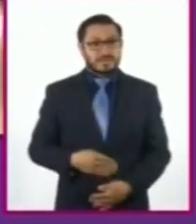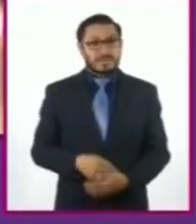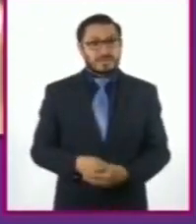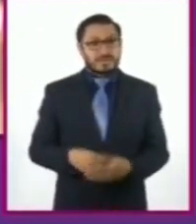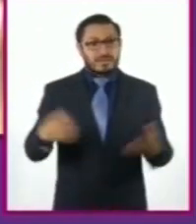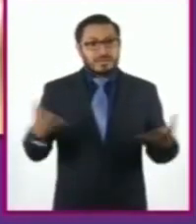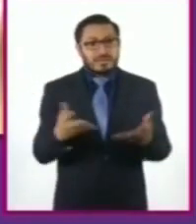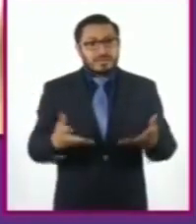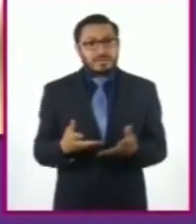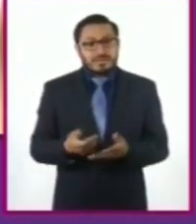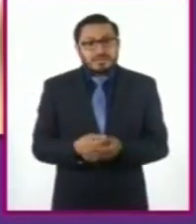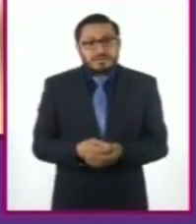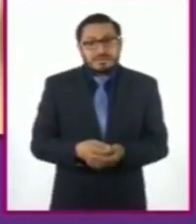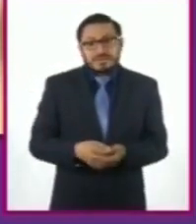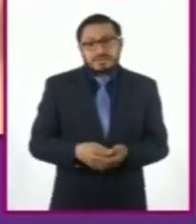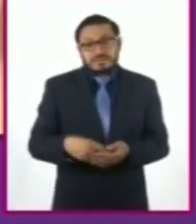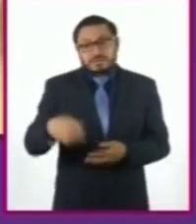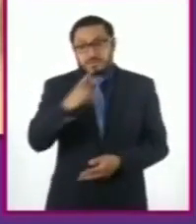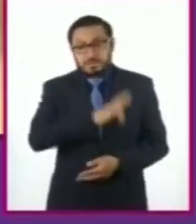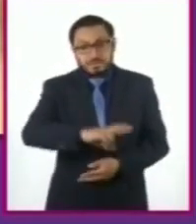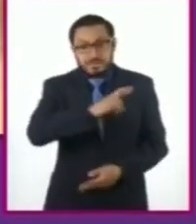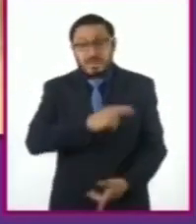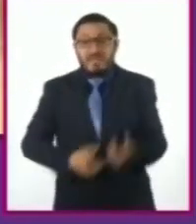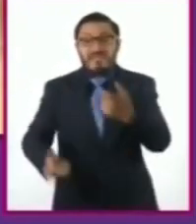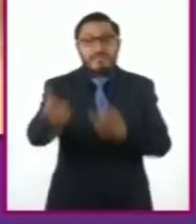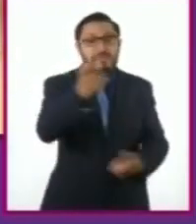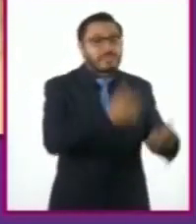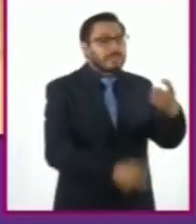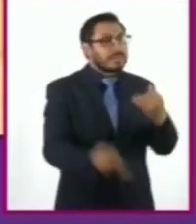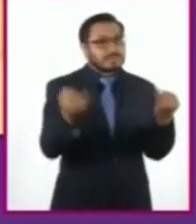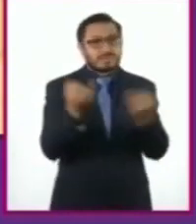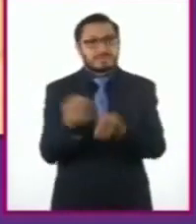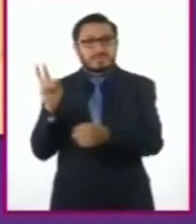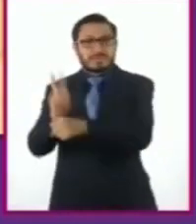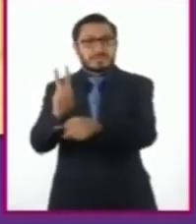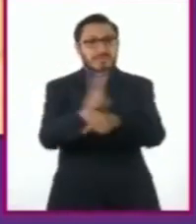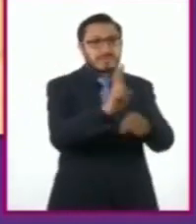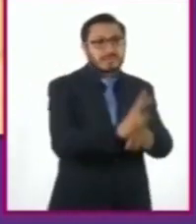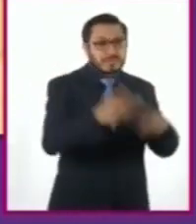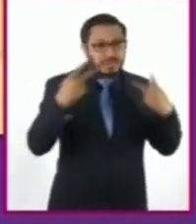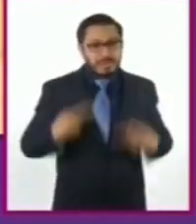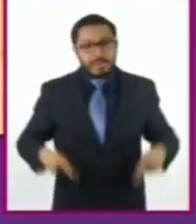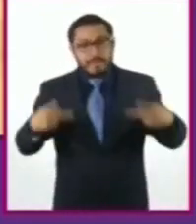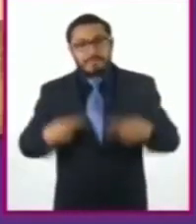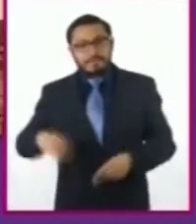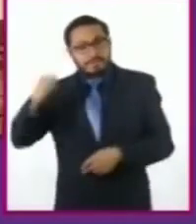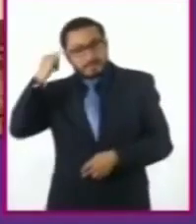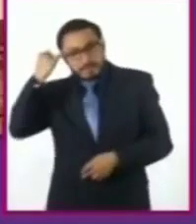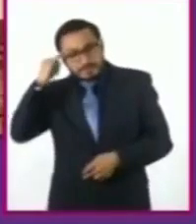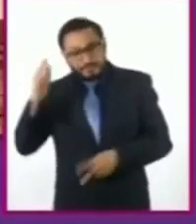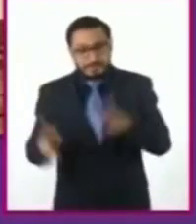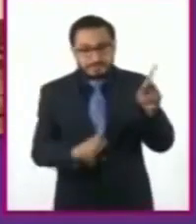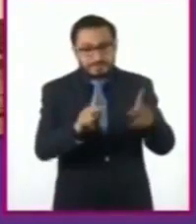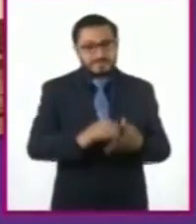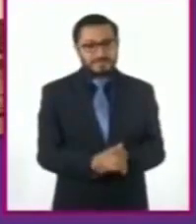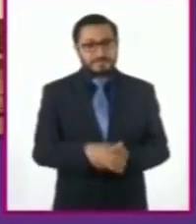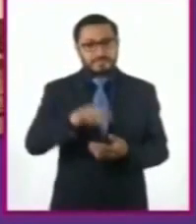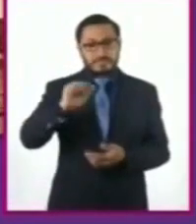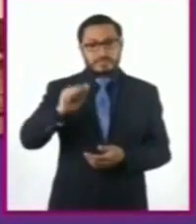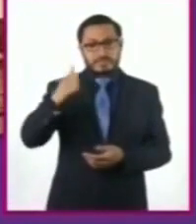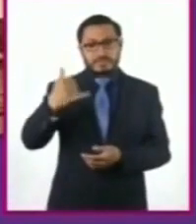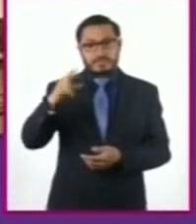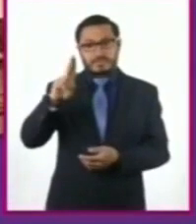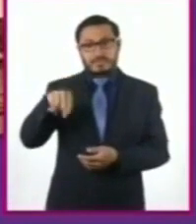recaudaba tributos y rentas reales, además de vigilar a las poblaciones indígenas. El ayuntamiento era